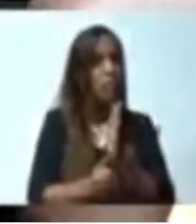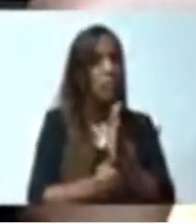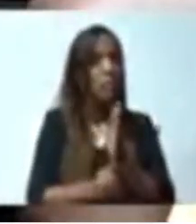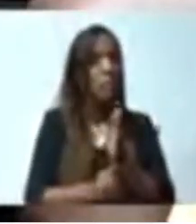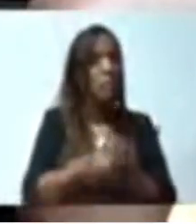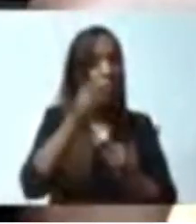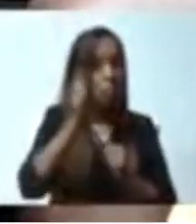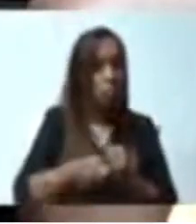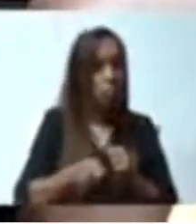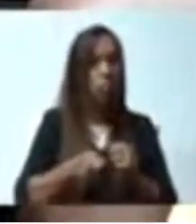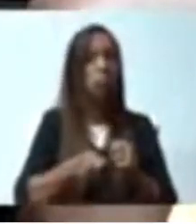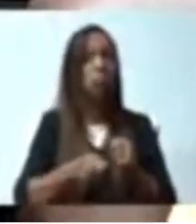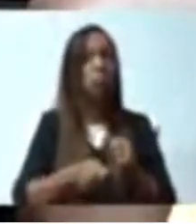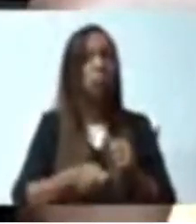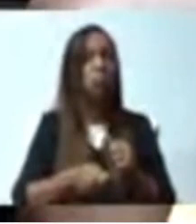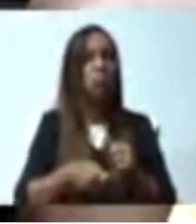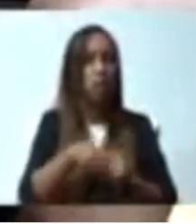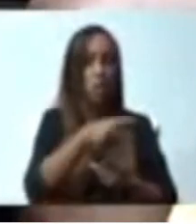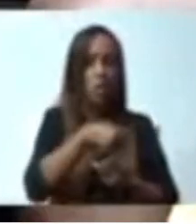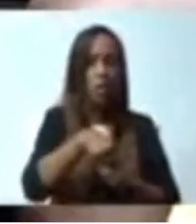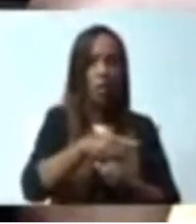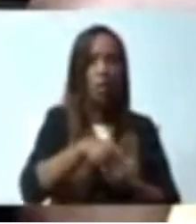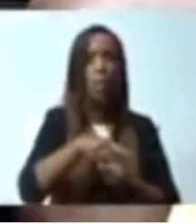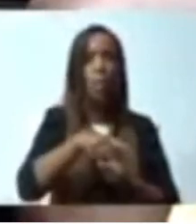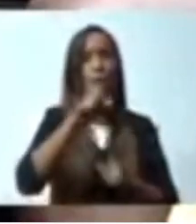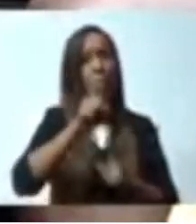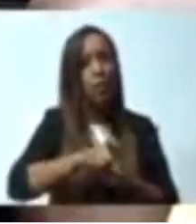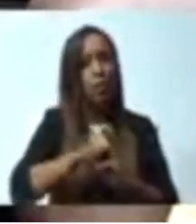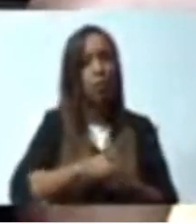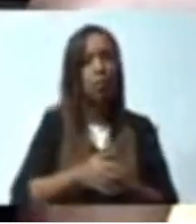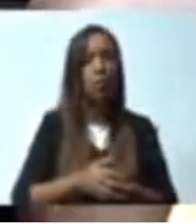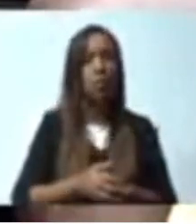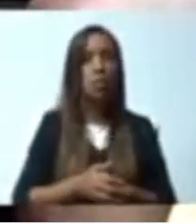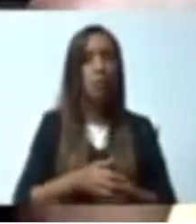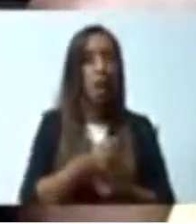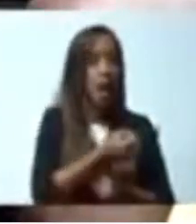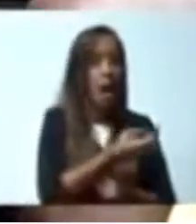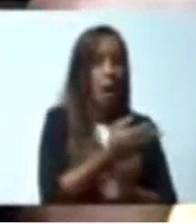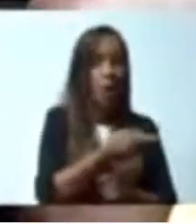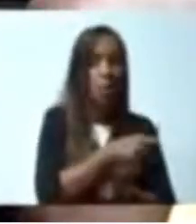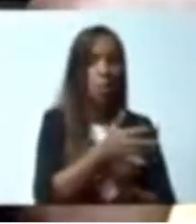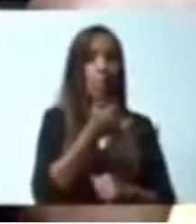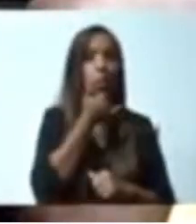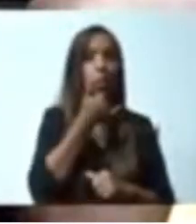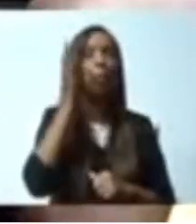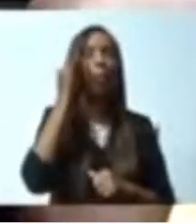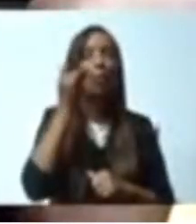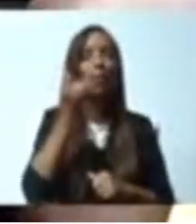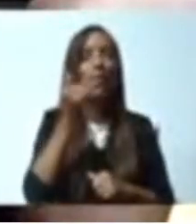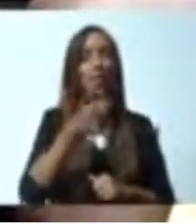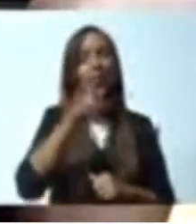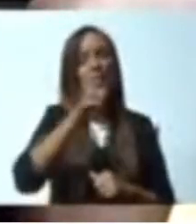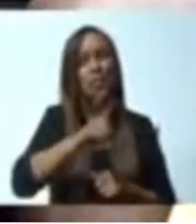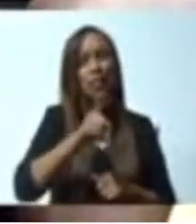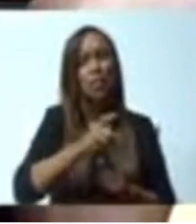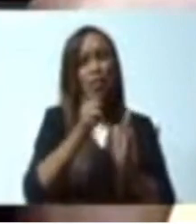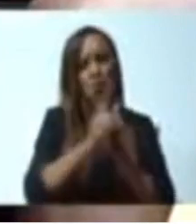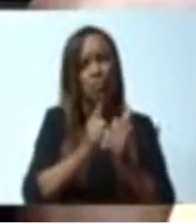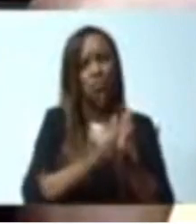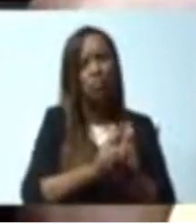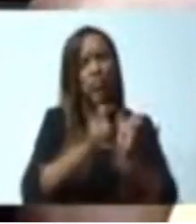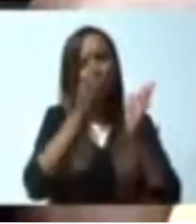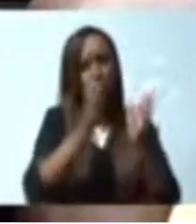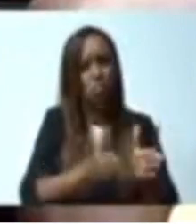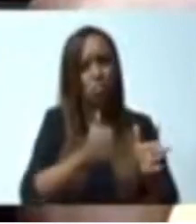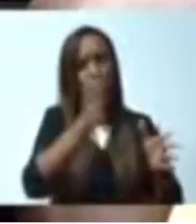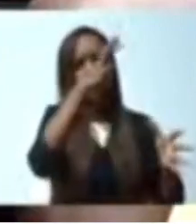se han dado, que se terminan traduciendo en irregularidades procesales que generan conflicto en el seno de ese órgano. Entonces yo creo que en ese sentido el